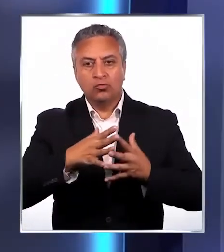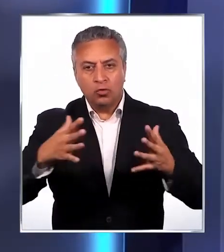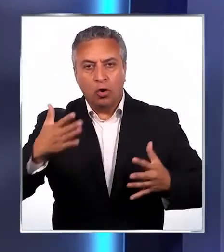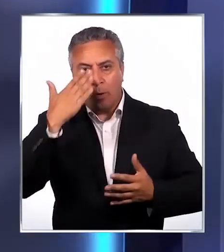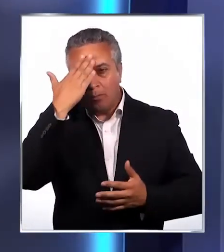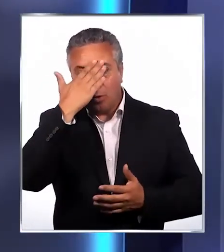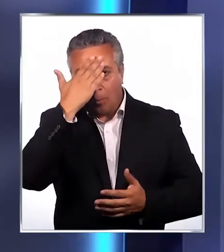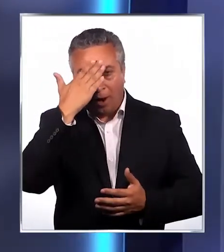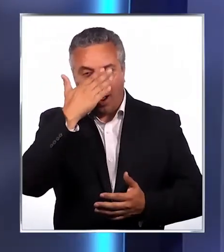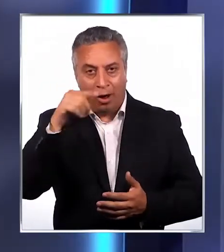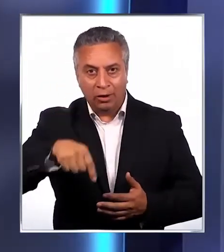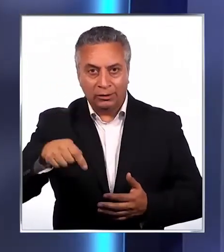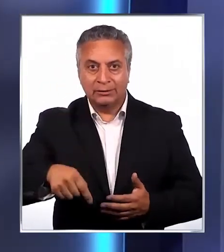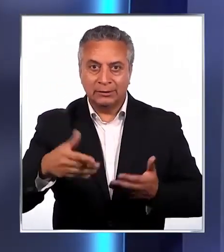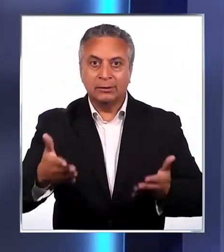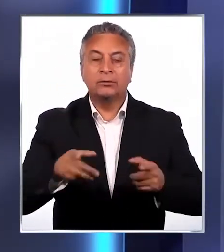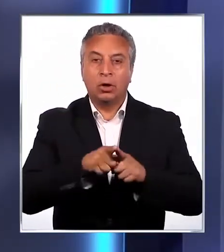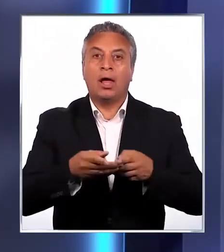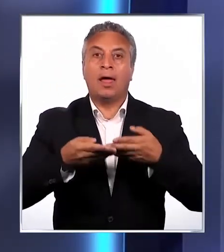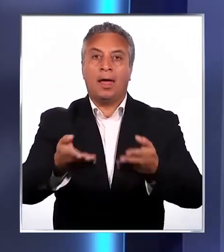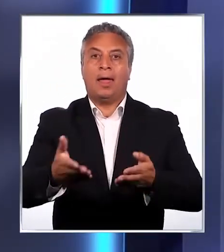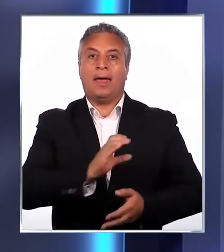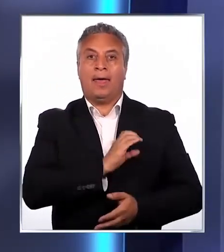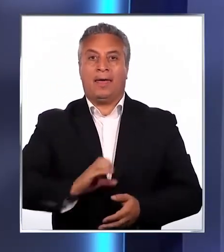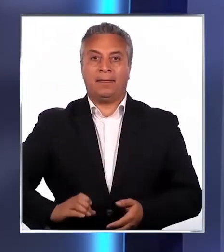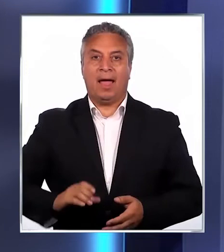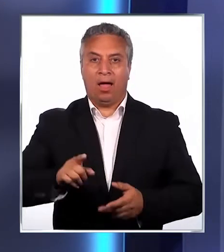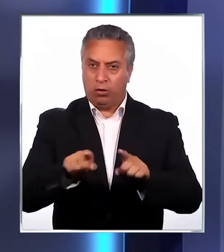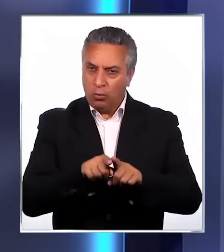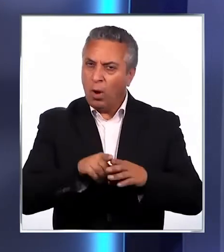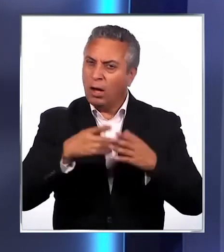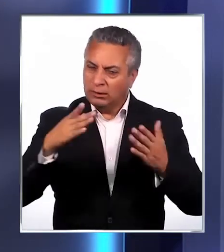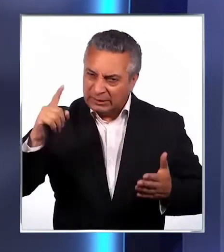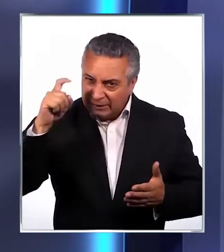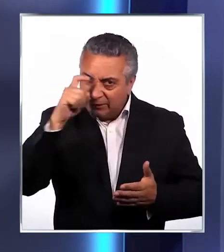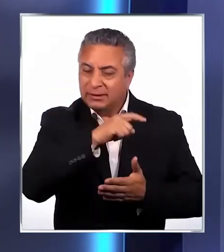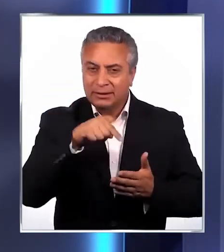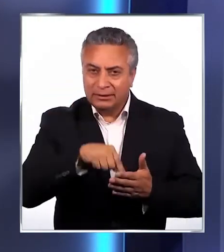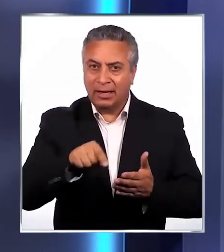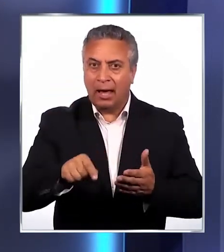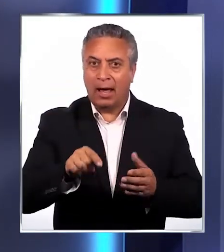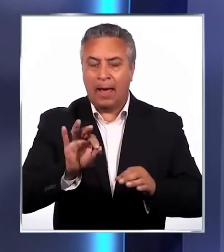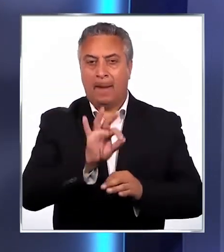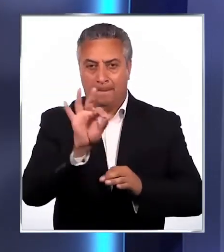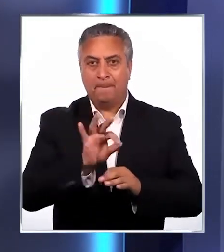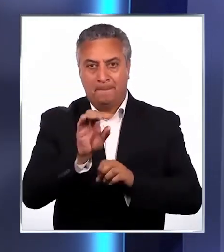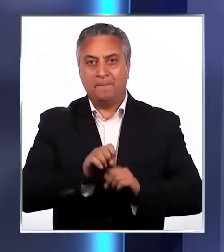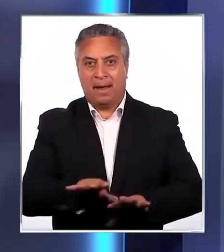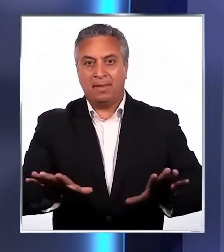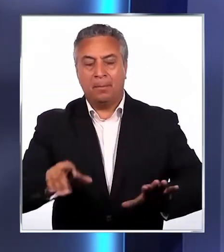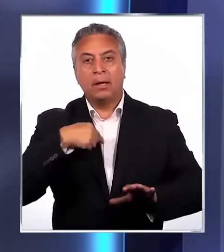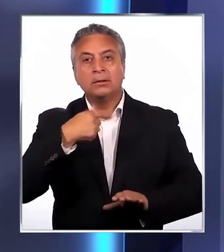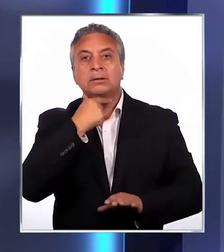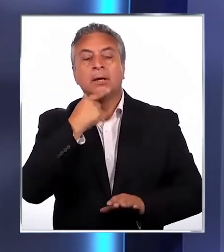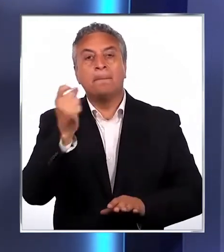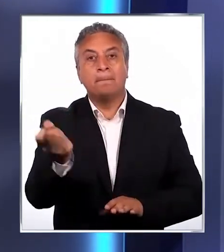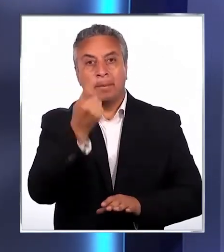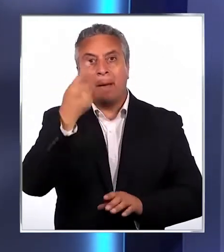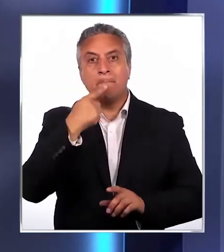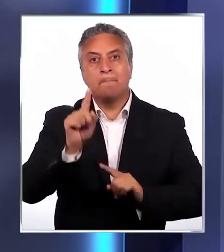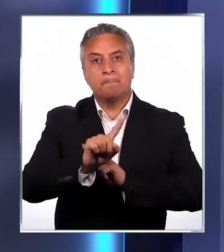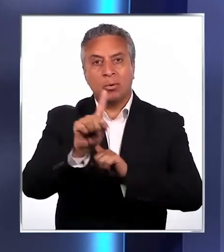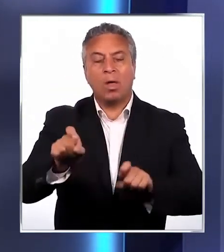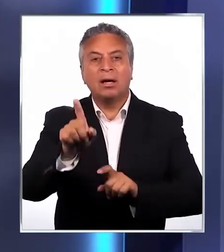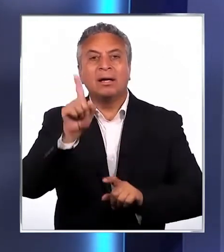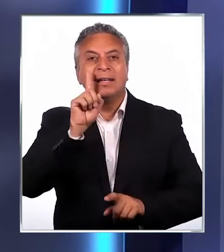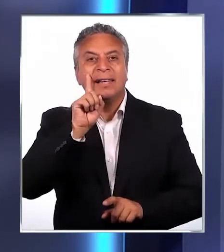Estamos preocupados por este beneficio y otros que entrega el Estado a propósito de esta durísima pandemia que estamos viviendo. Lo primero que quiero preguntarle a propósito del IFE